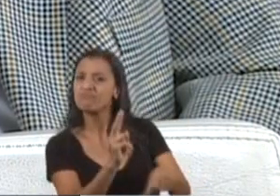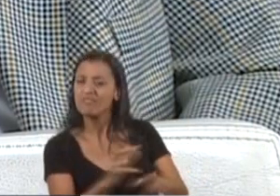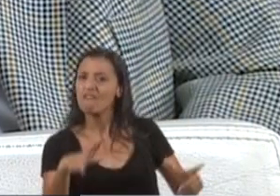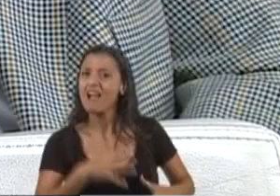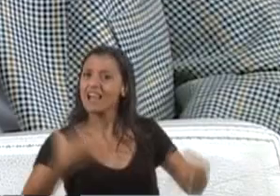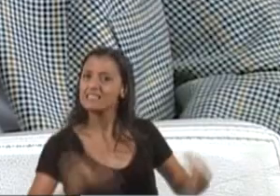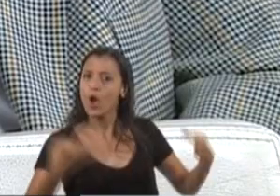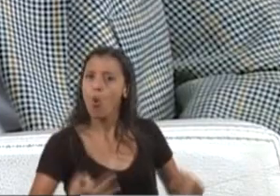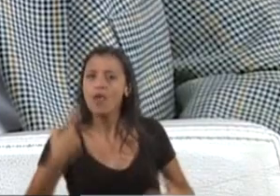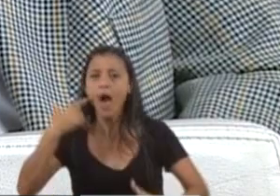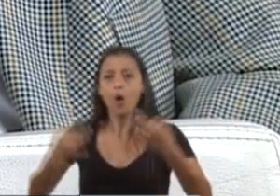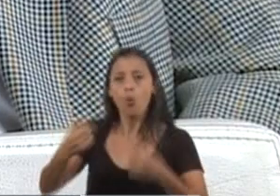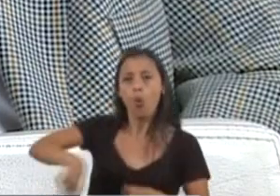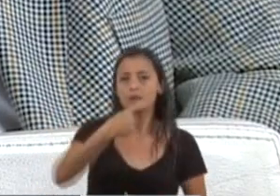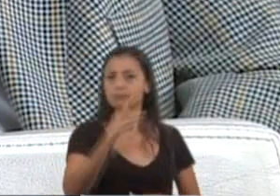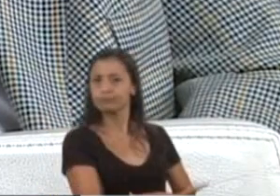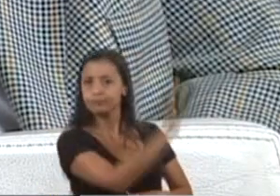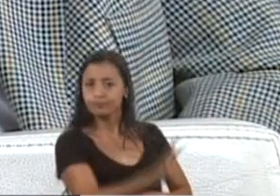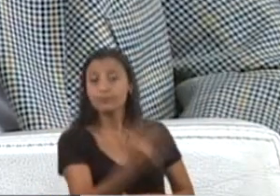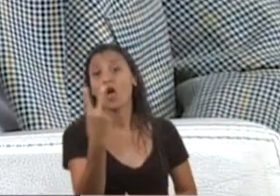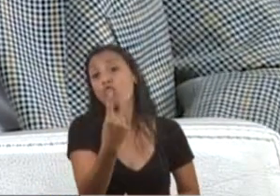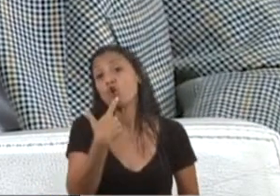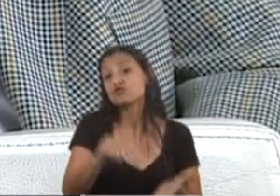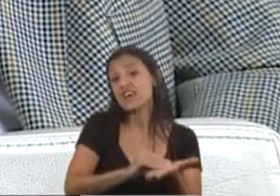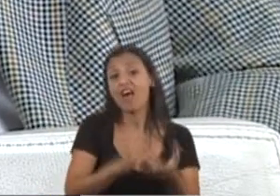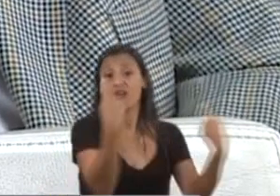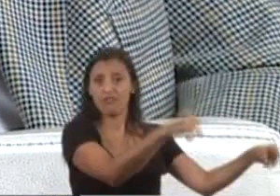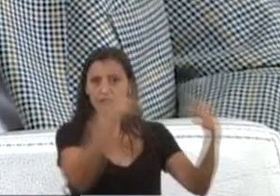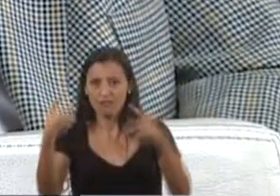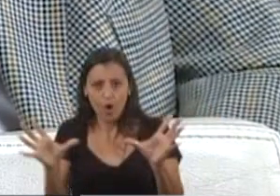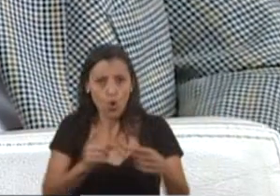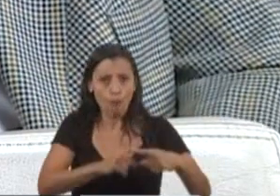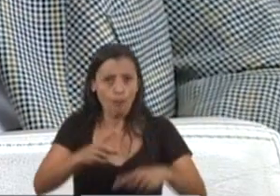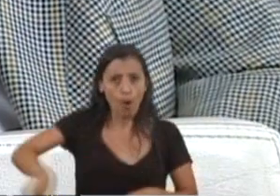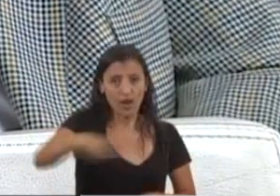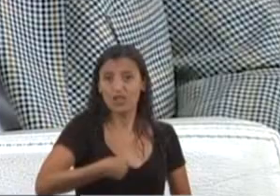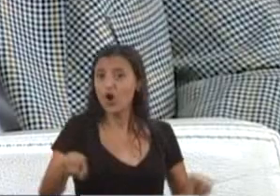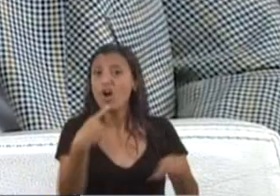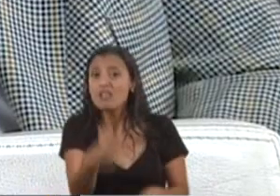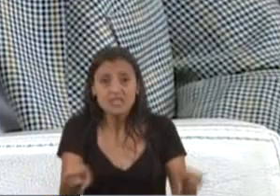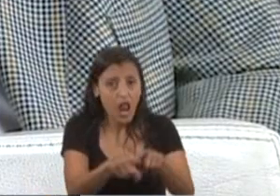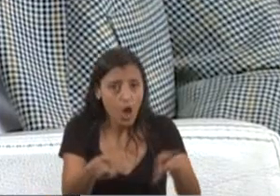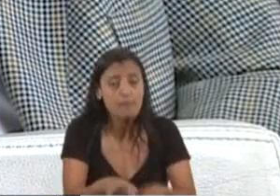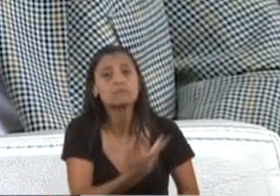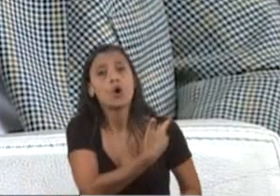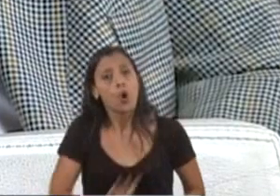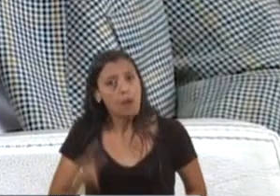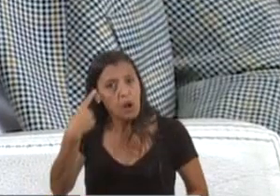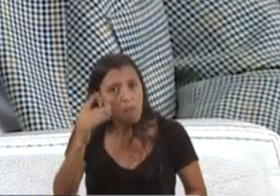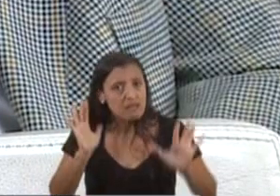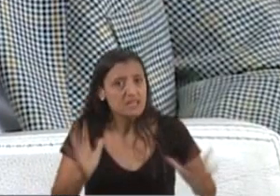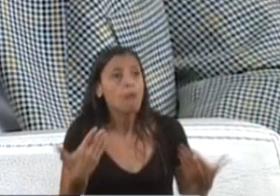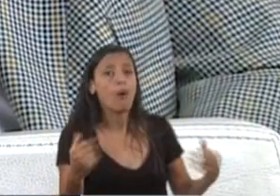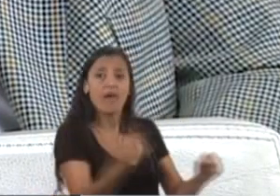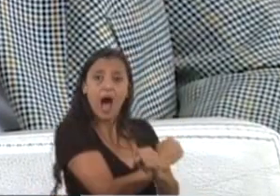estas expresiones de senadores de dos espacios diferentes, ¿el gobierno cree que es posible o considera ya que es una vía inviable la de la